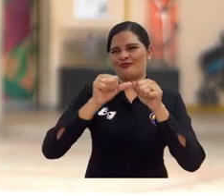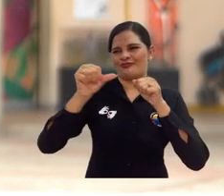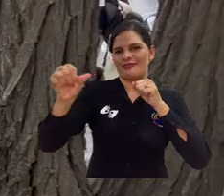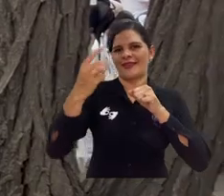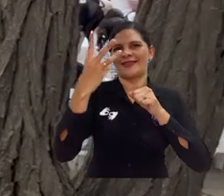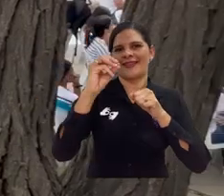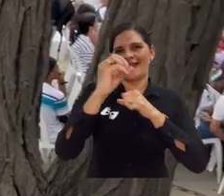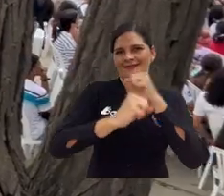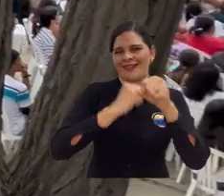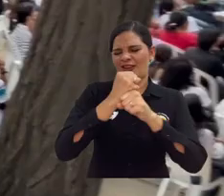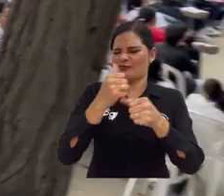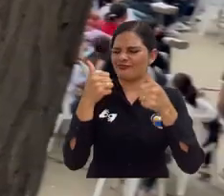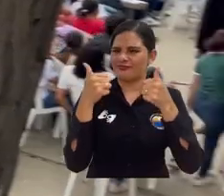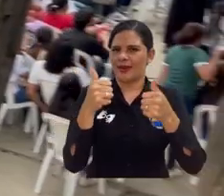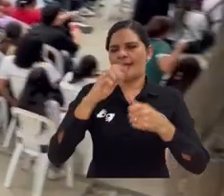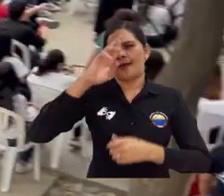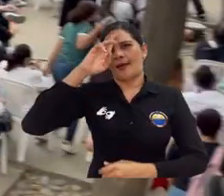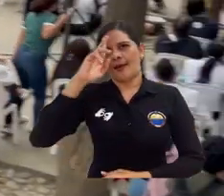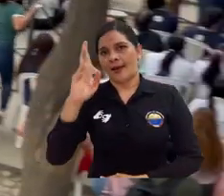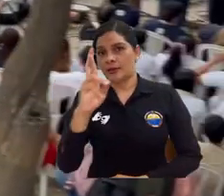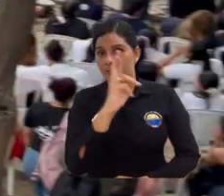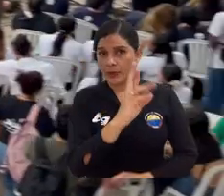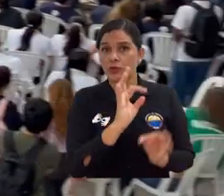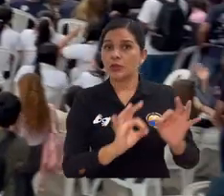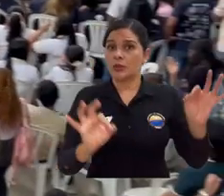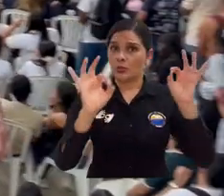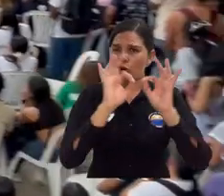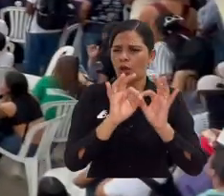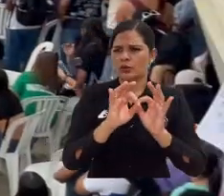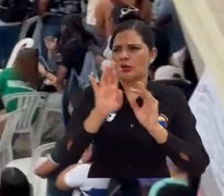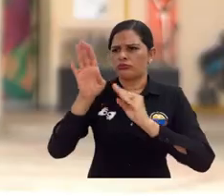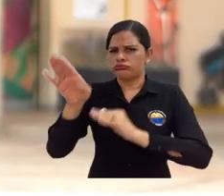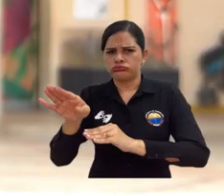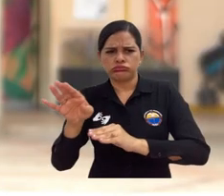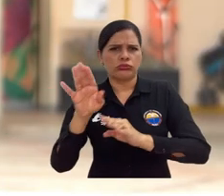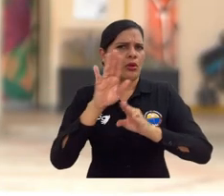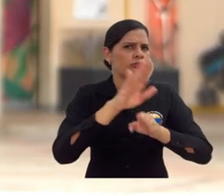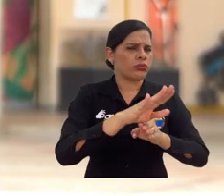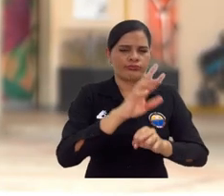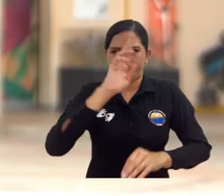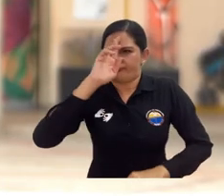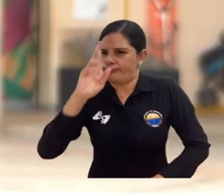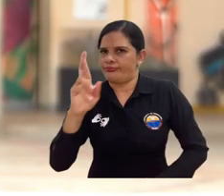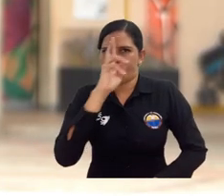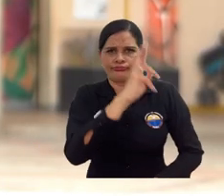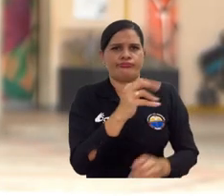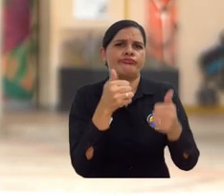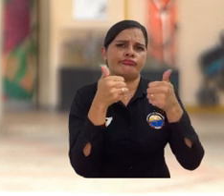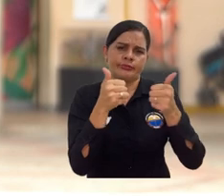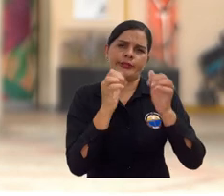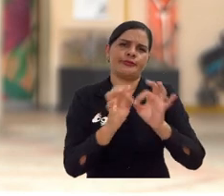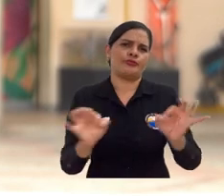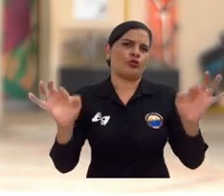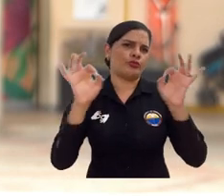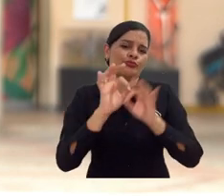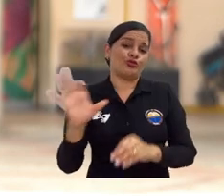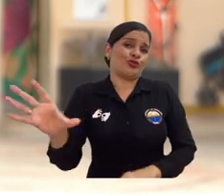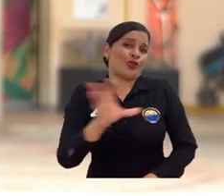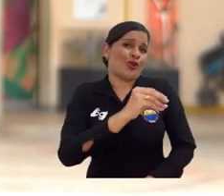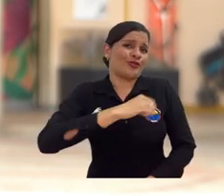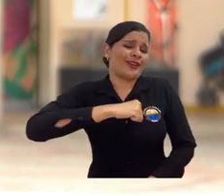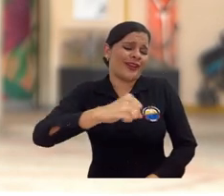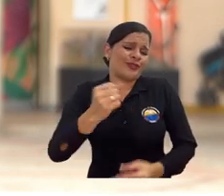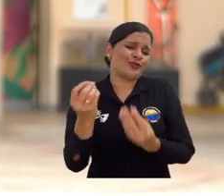30 años. Principalmente dentro del respeto, respetar las opiniones, sea a favor o en contra de lo que sea, pero